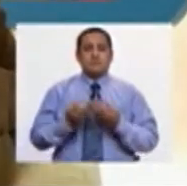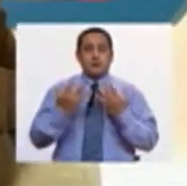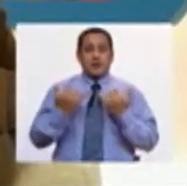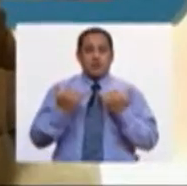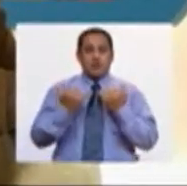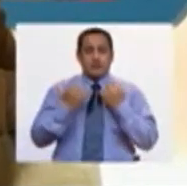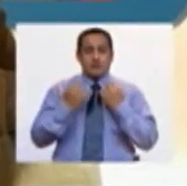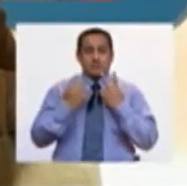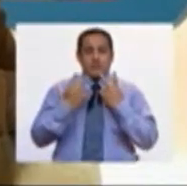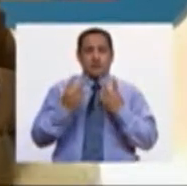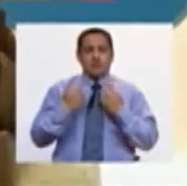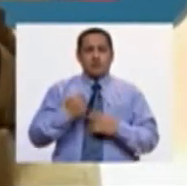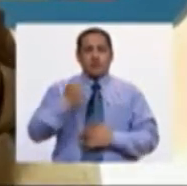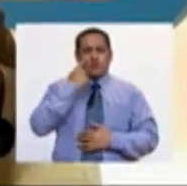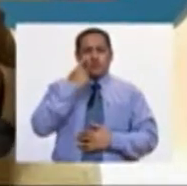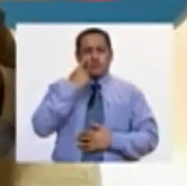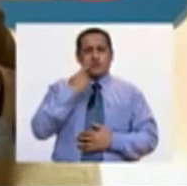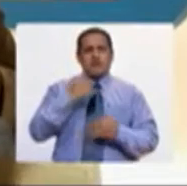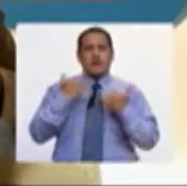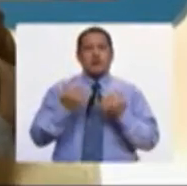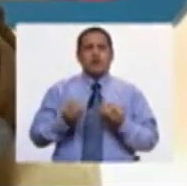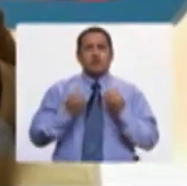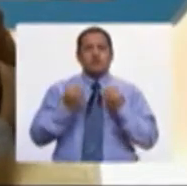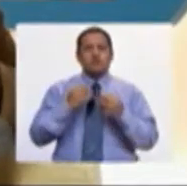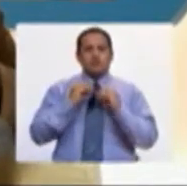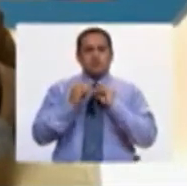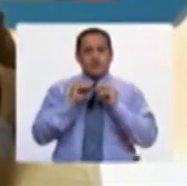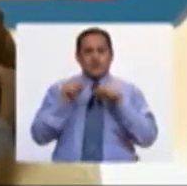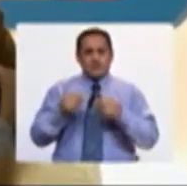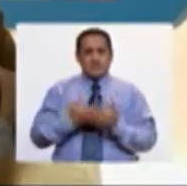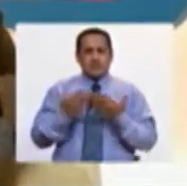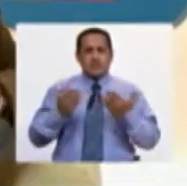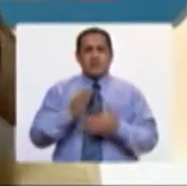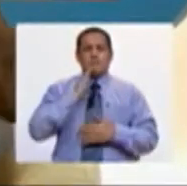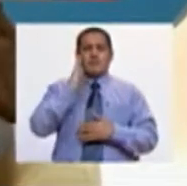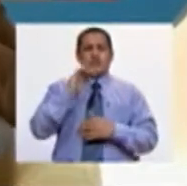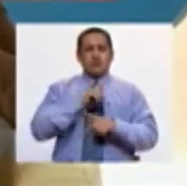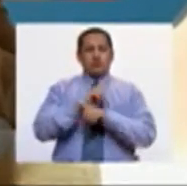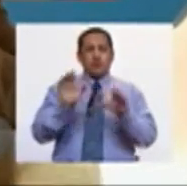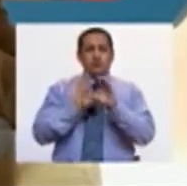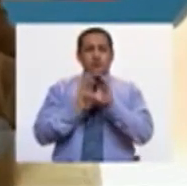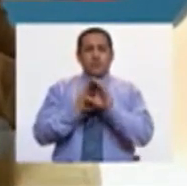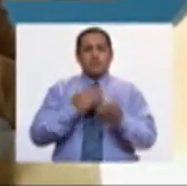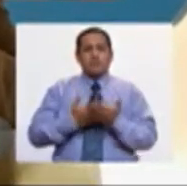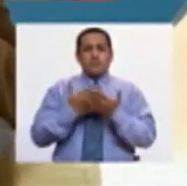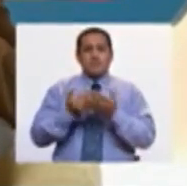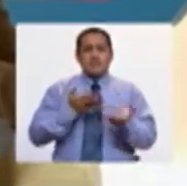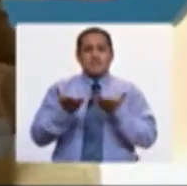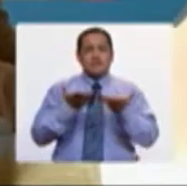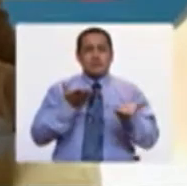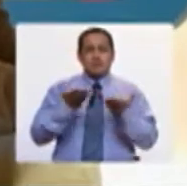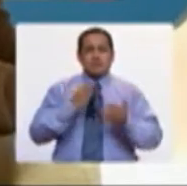Bueno, finalmente vamos a conocer en qué punto exacto se ha declarado la inconstitucionalidad respecto